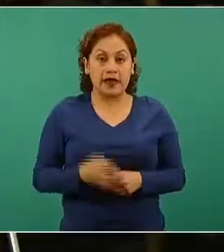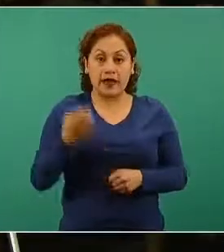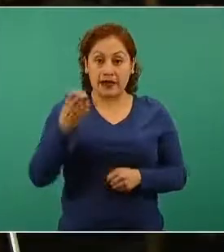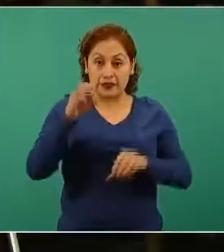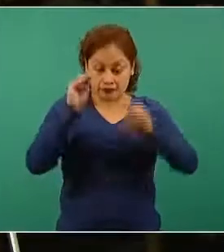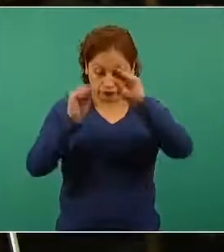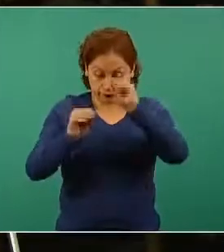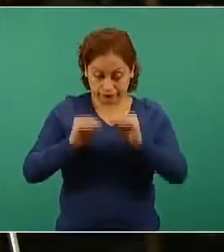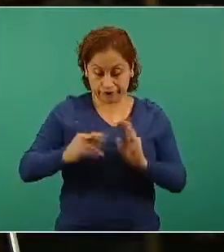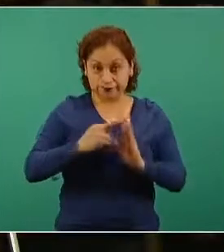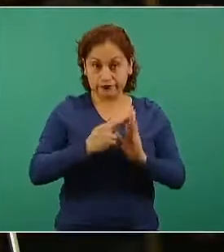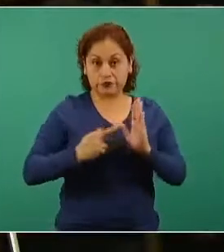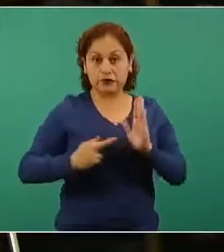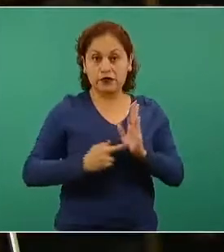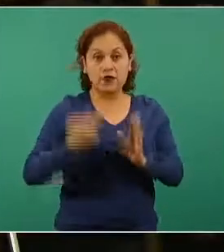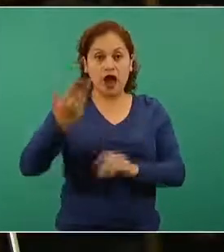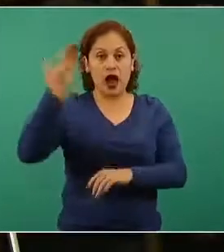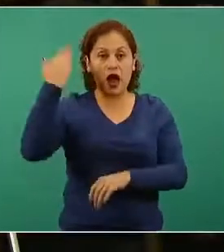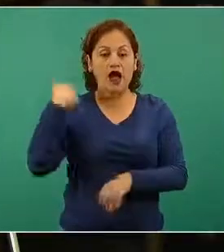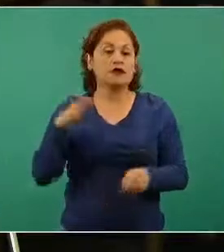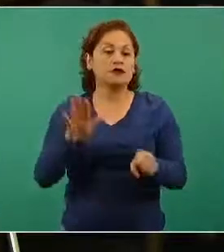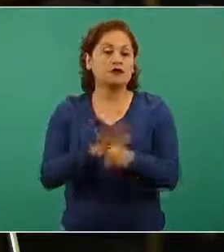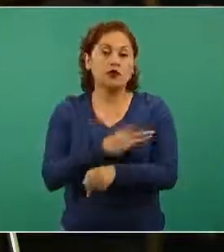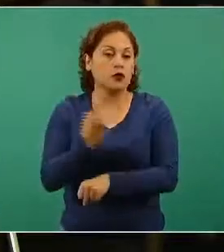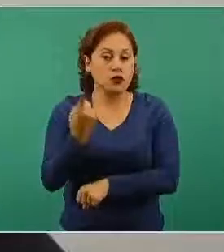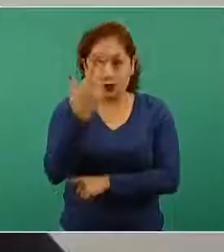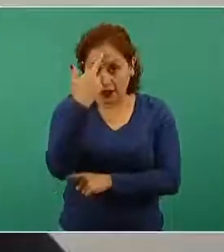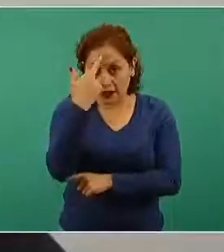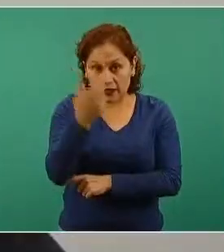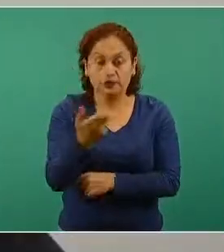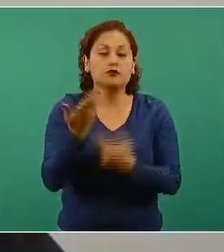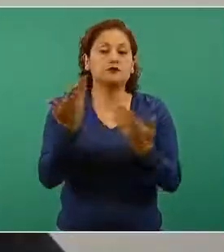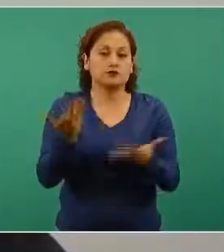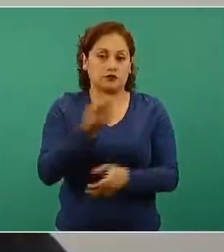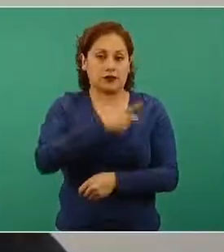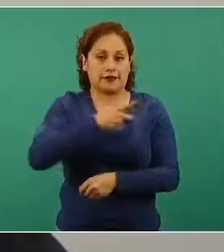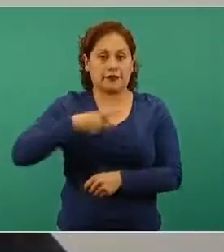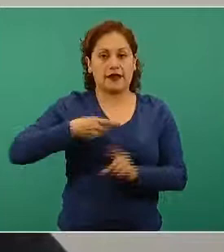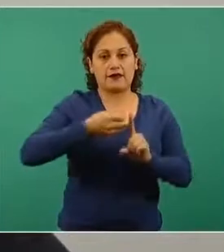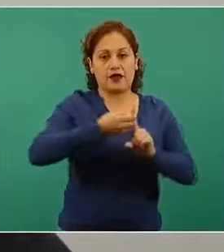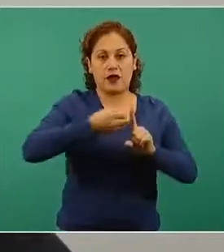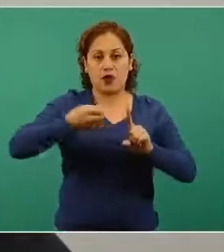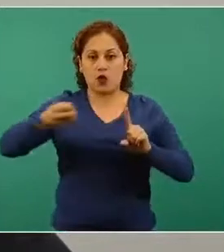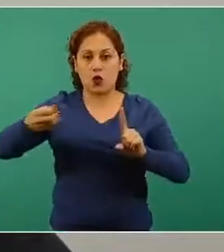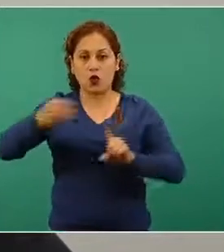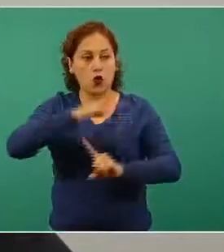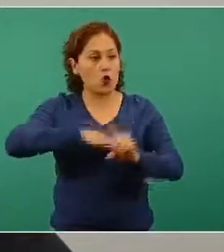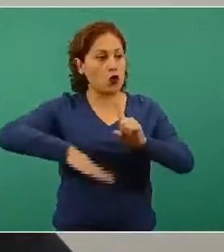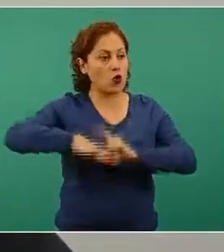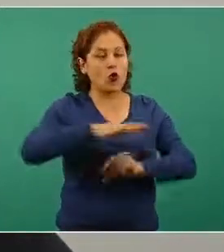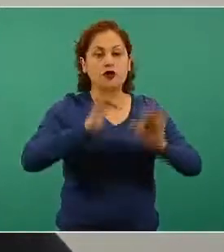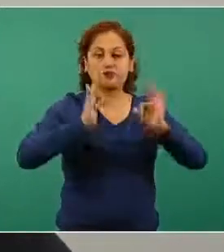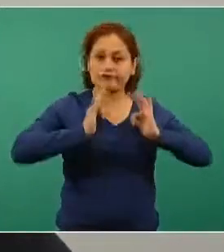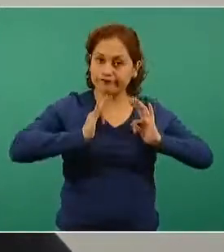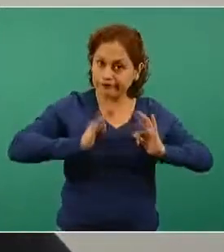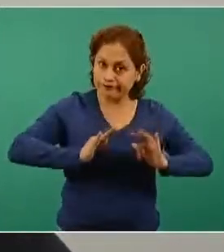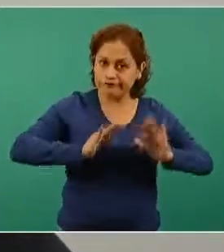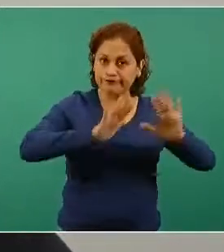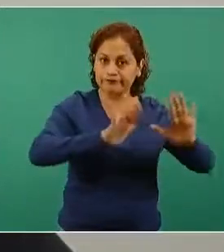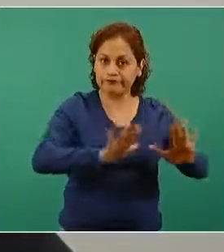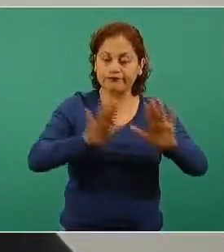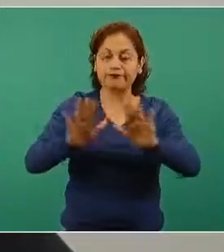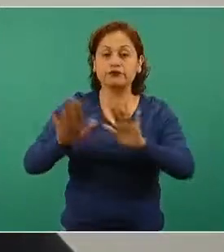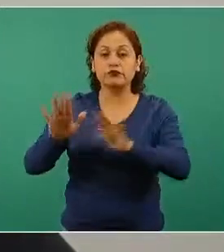lineamiento, la primera de ellas es precisamente para dar un orden, para dar una certeza y un actuar técnico de